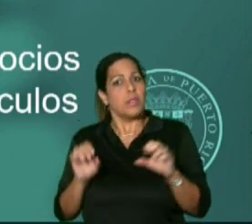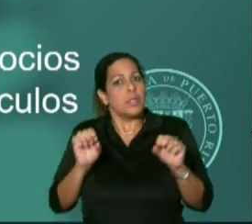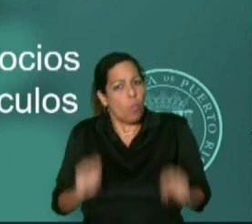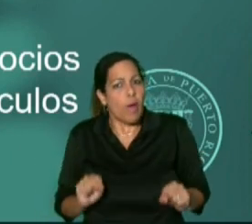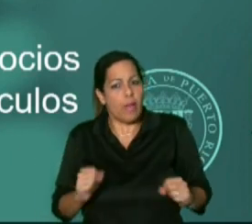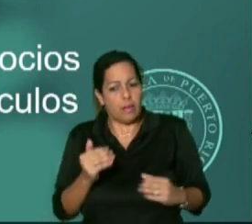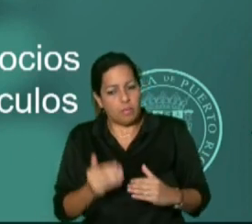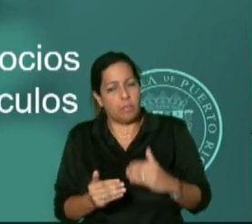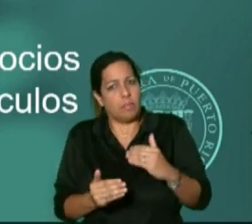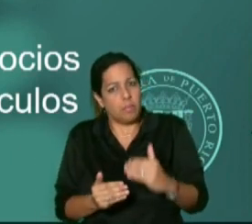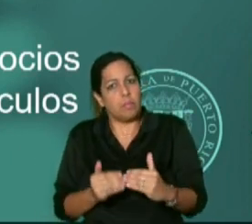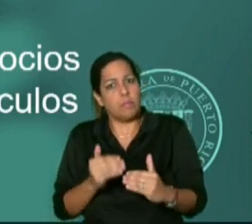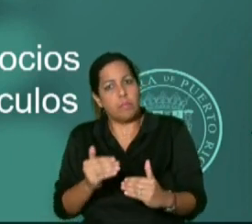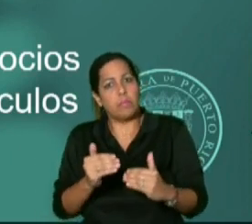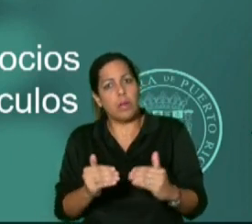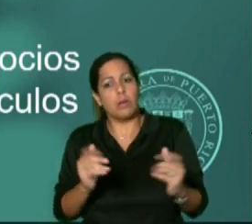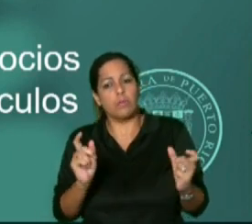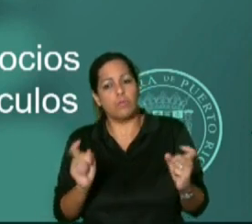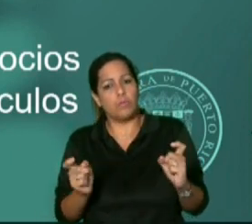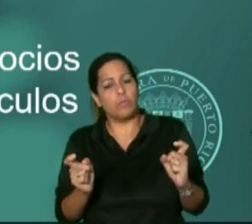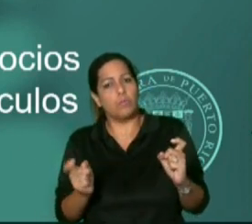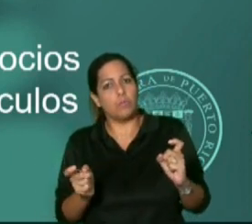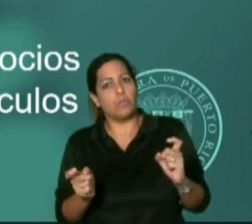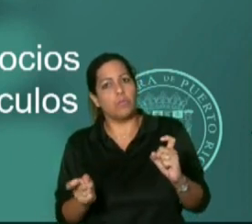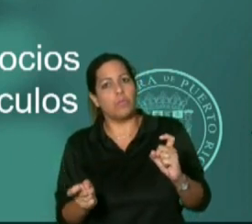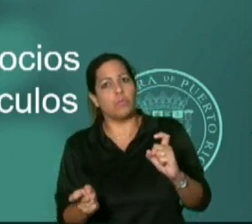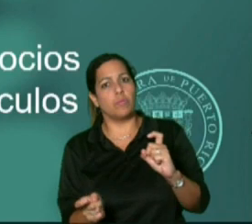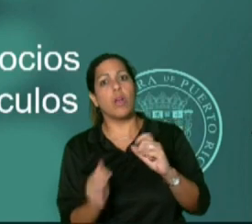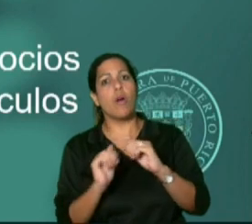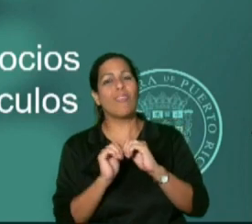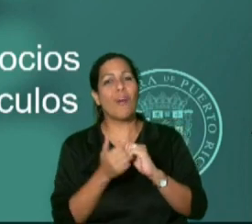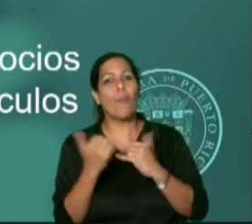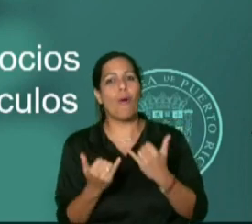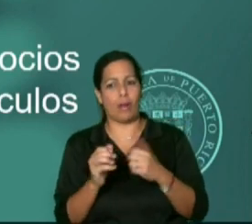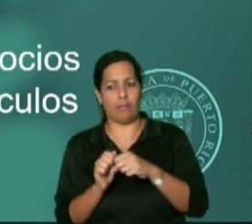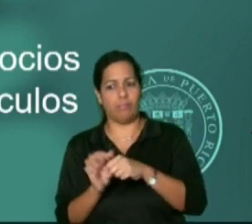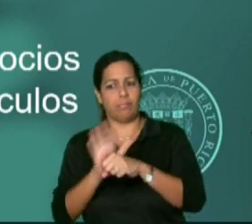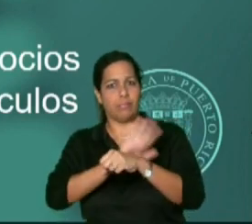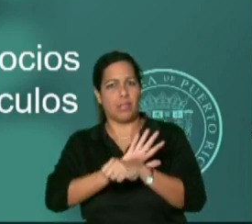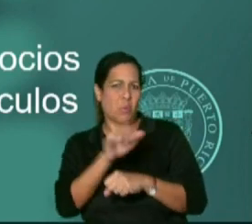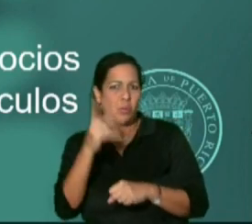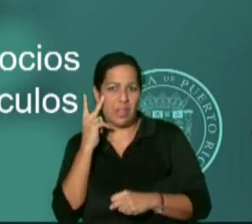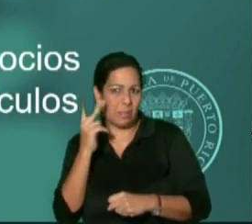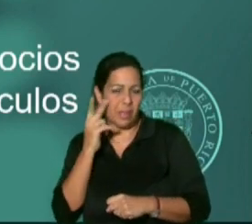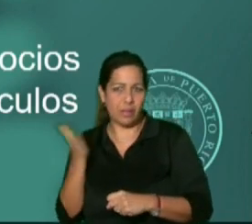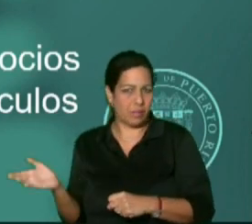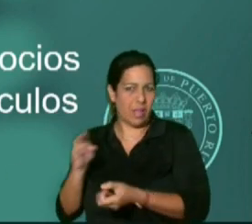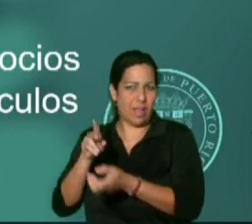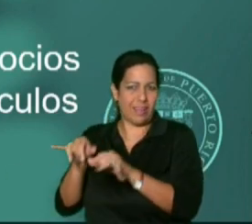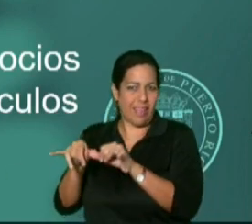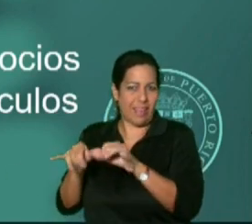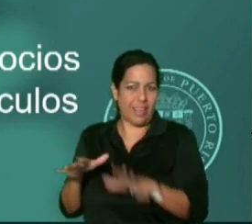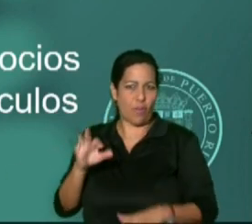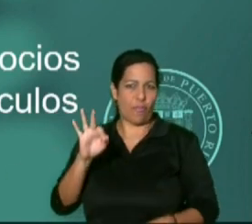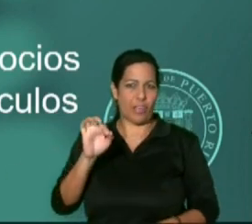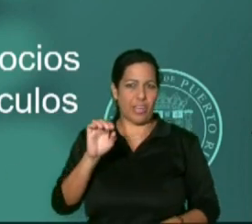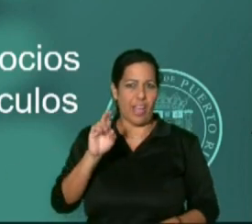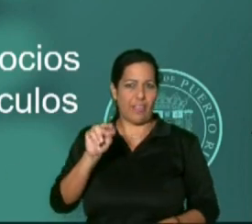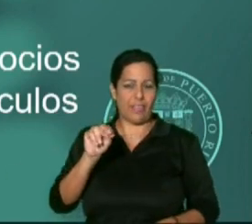lograr paulatinamente una transformación del comportamiento social respecto al virus. Ya ustedes escucharon al ingeniero